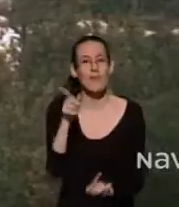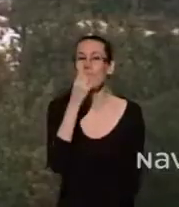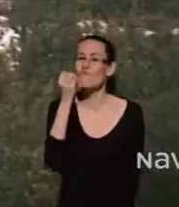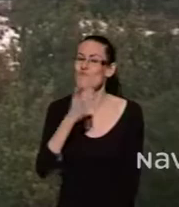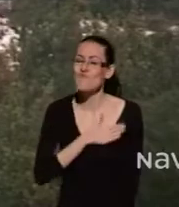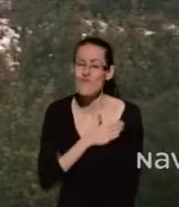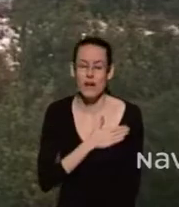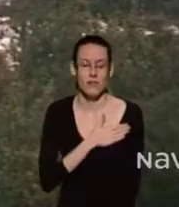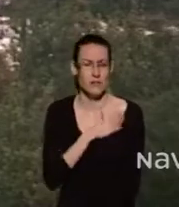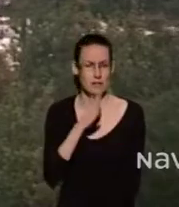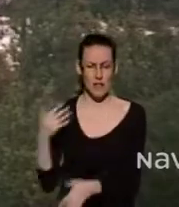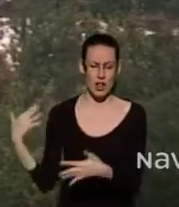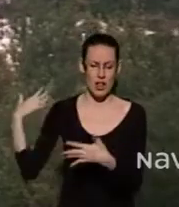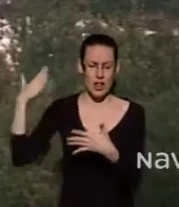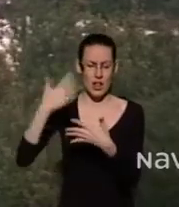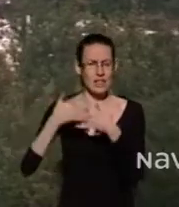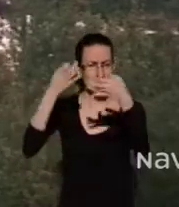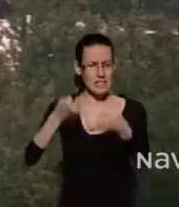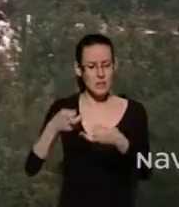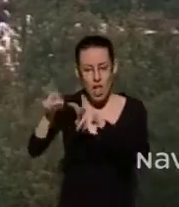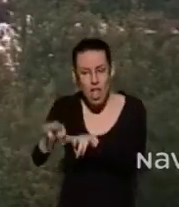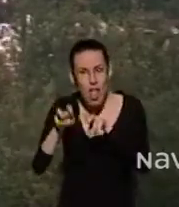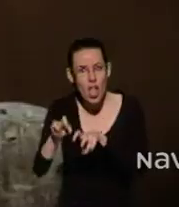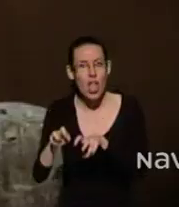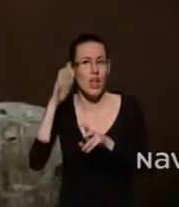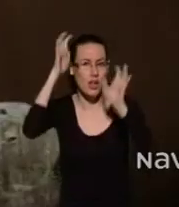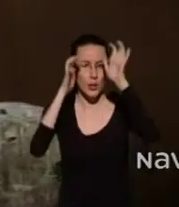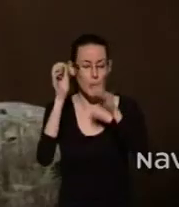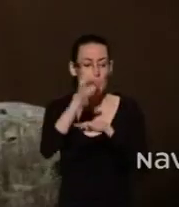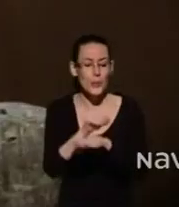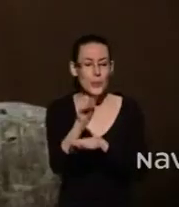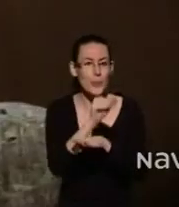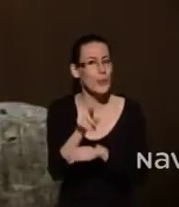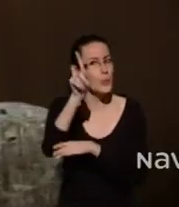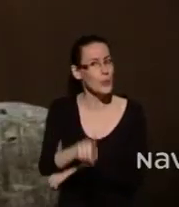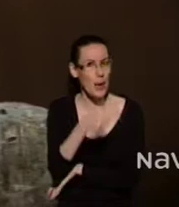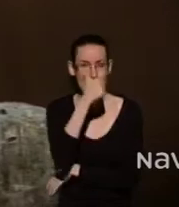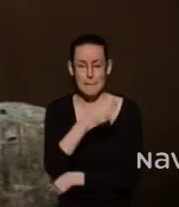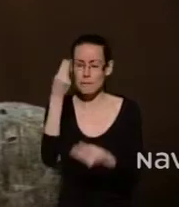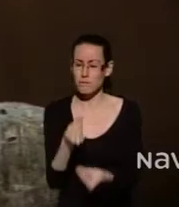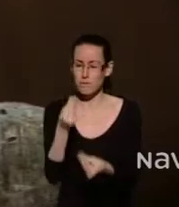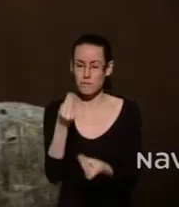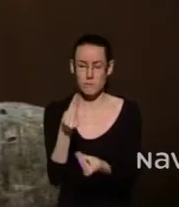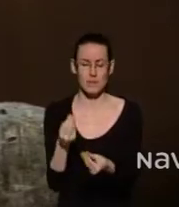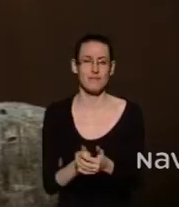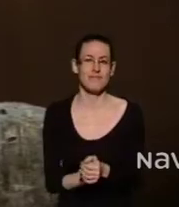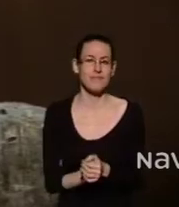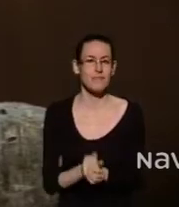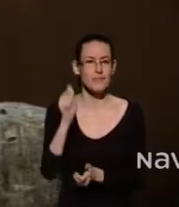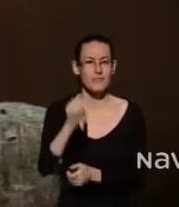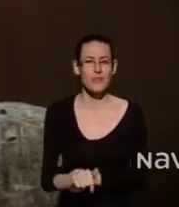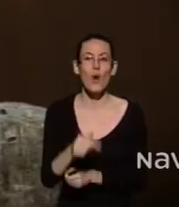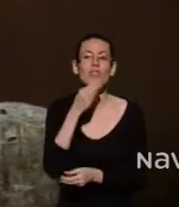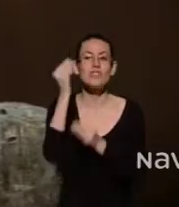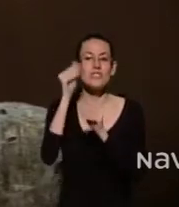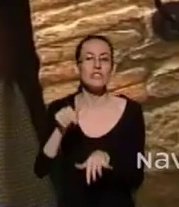Con ahínco han trabajado la tierra, han cuidado el ganado y han elaborado buenos caldos. Hoy descubriremos la historia